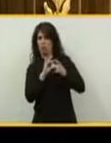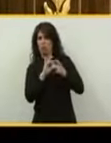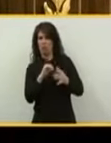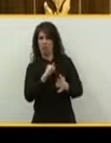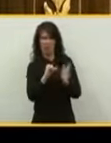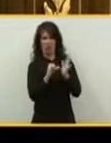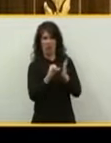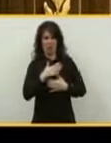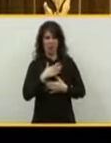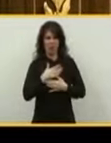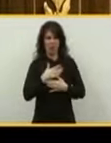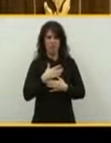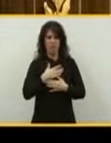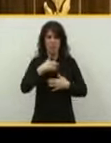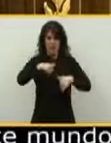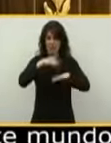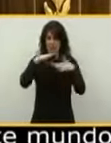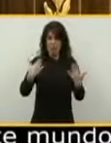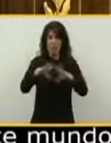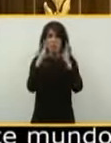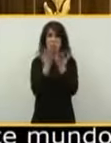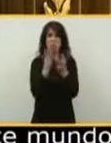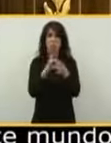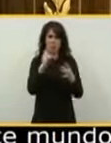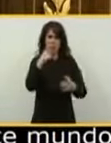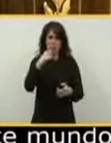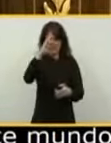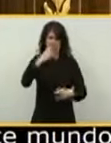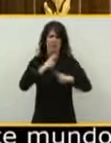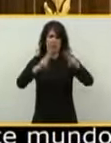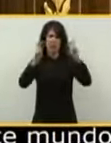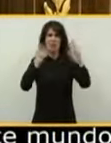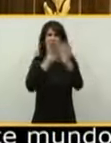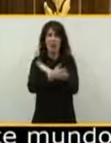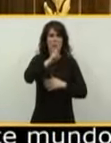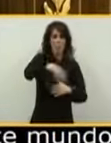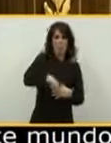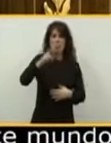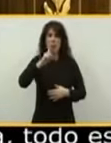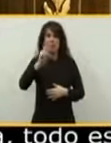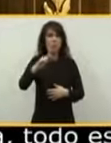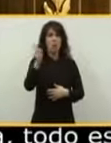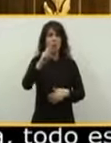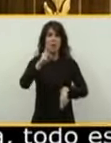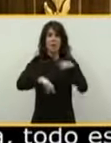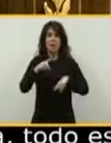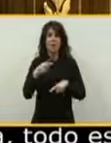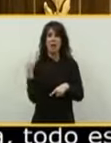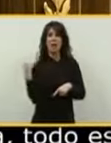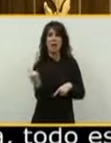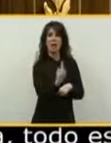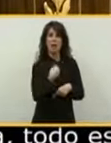traidor, nada es verdad ni mentira. Todo es según el color del cristal con que cada socio lo